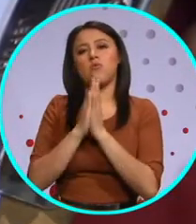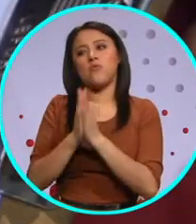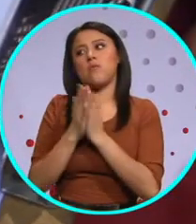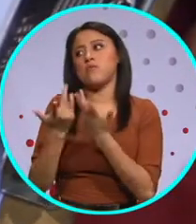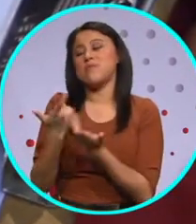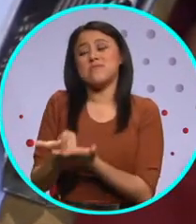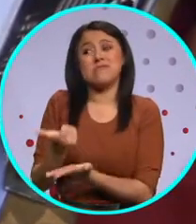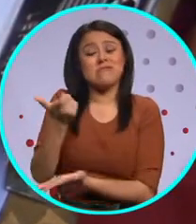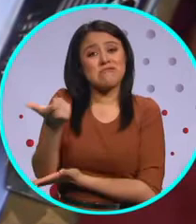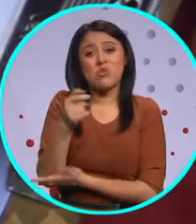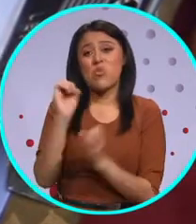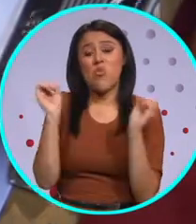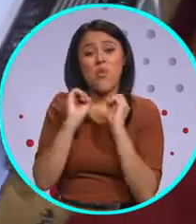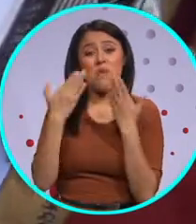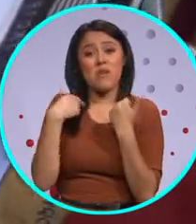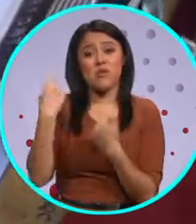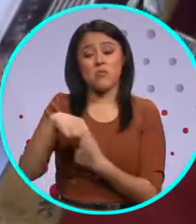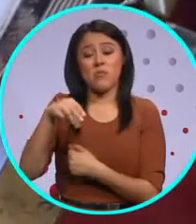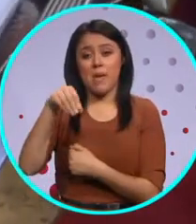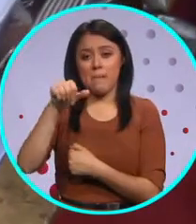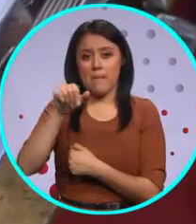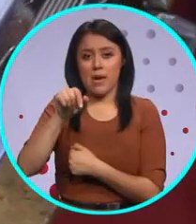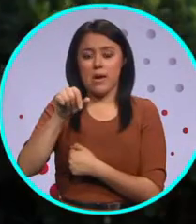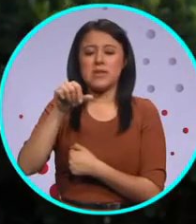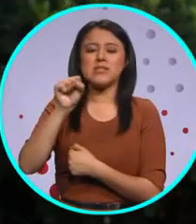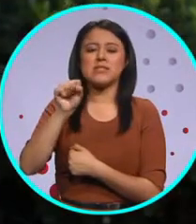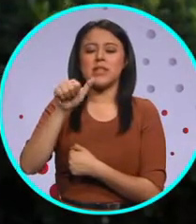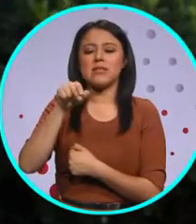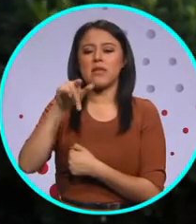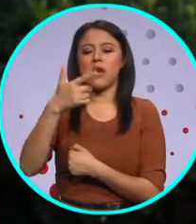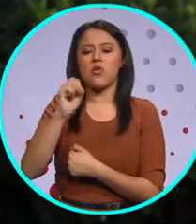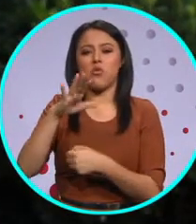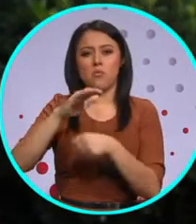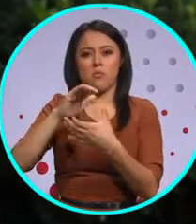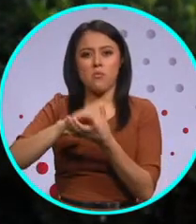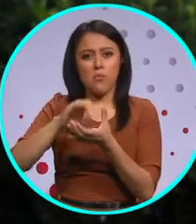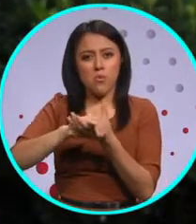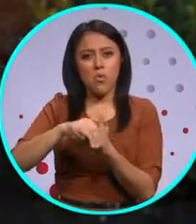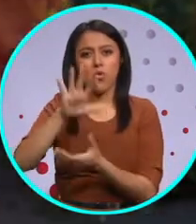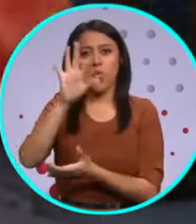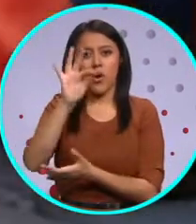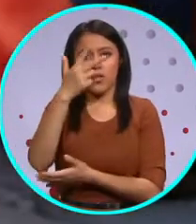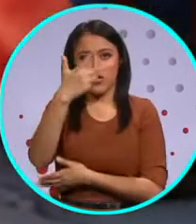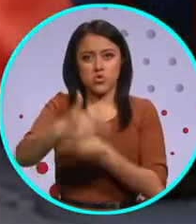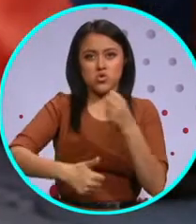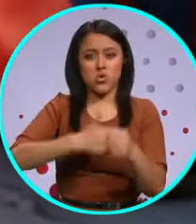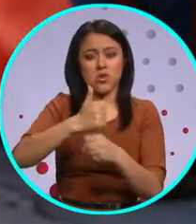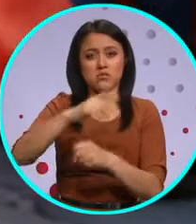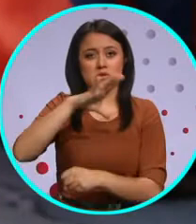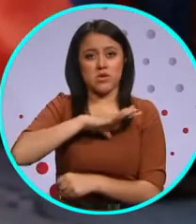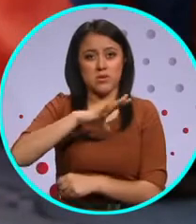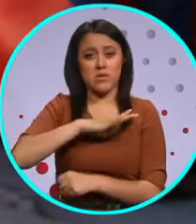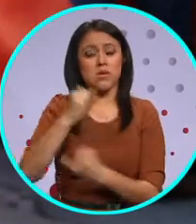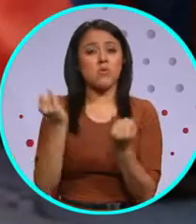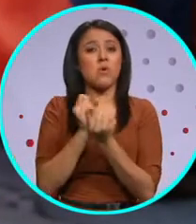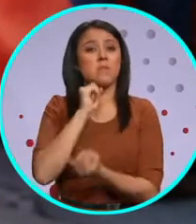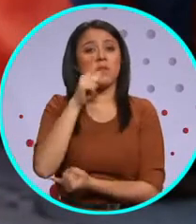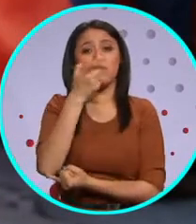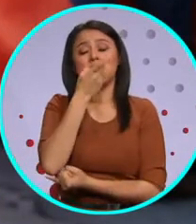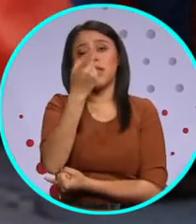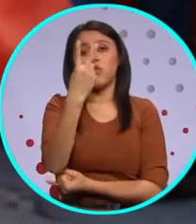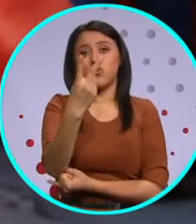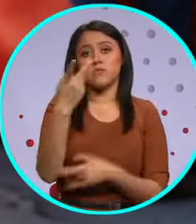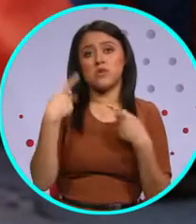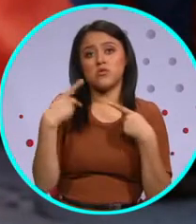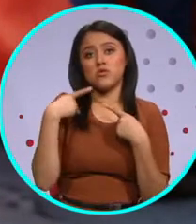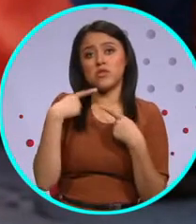recursos mi marido se llama santiago pacheco hernández tiene 48 años de edad también necesita me están pidiendo dos donadores